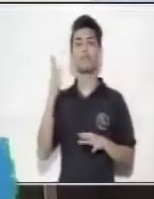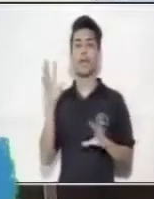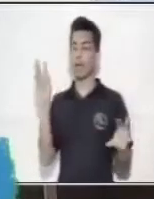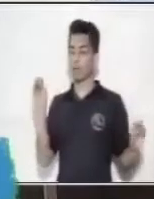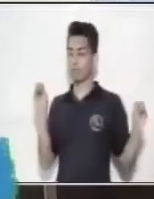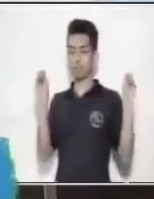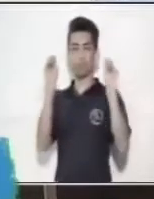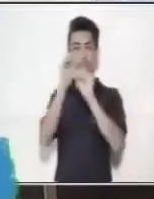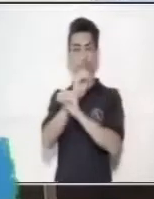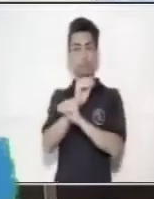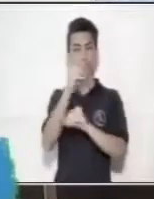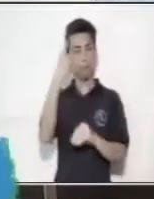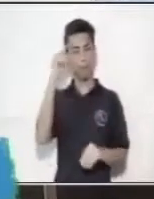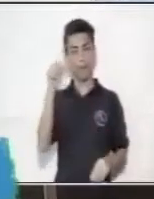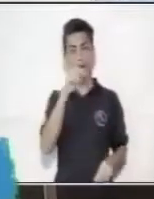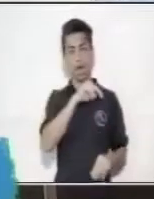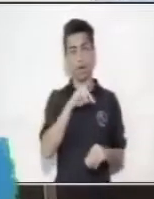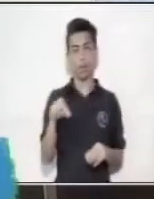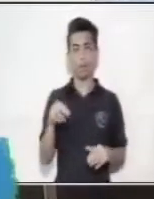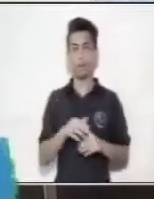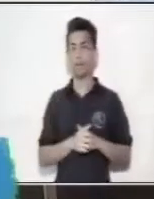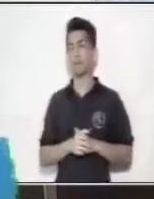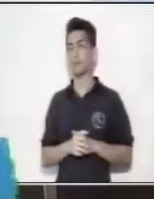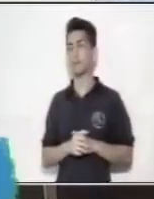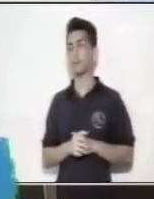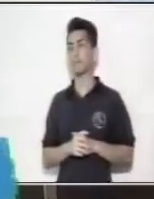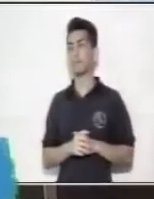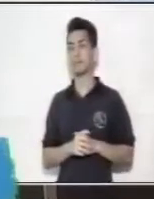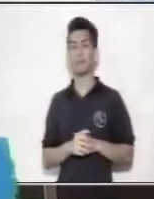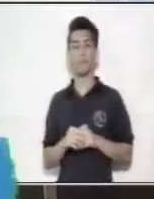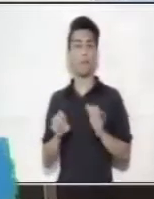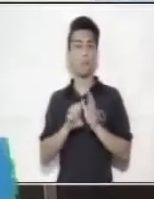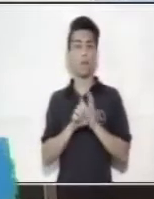a un nombre. Si yo quisiera escribir, por ejemplo, mi nombre,